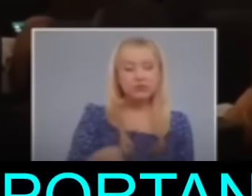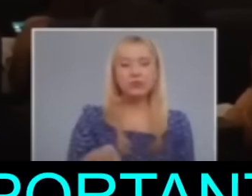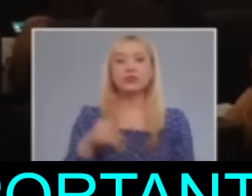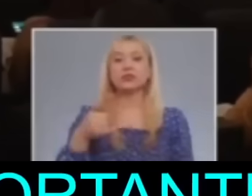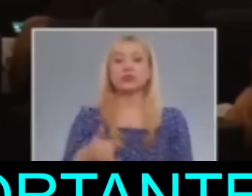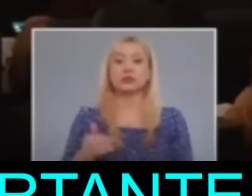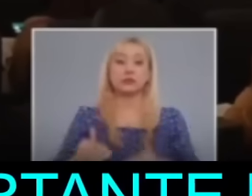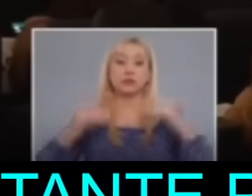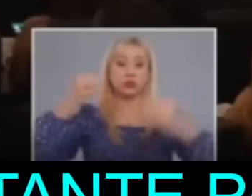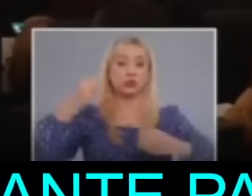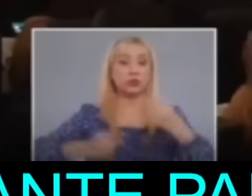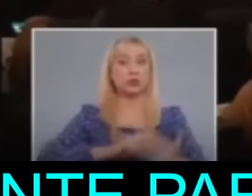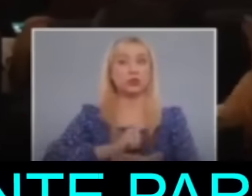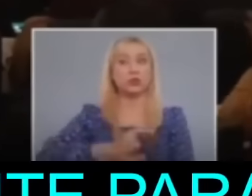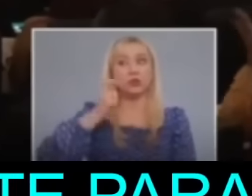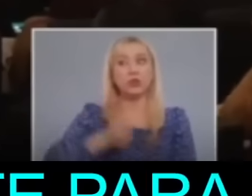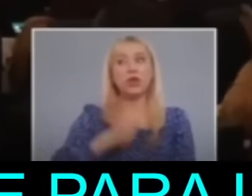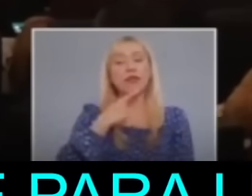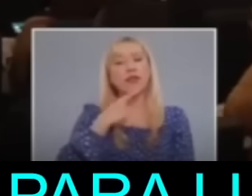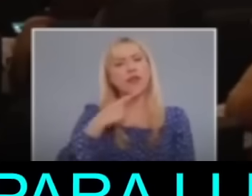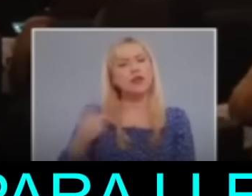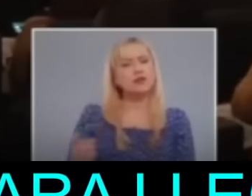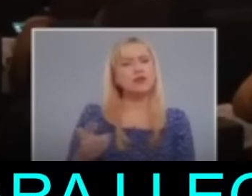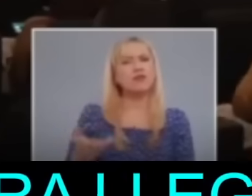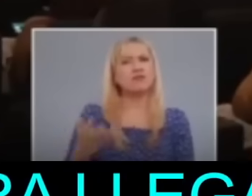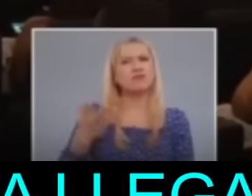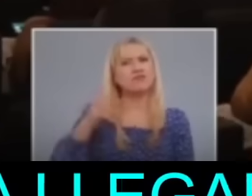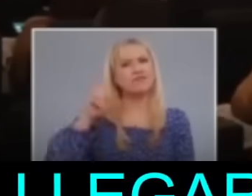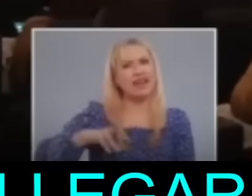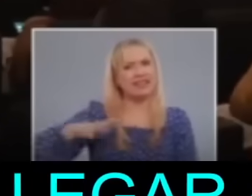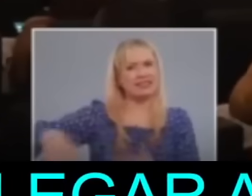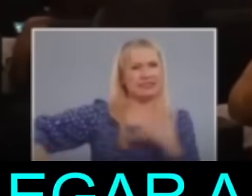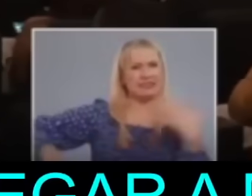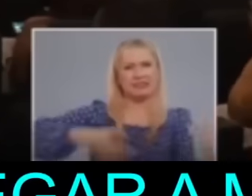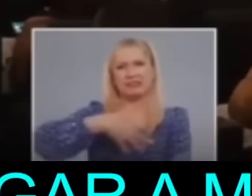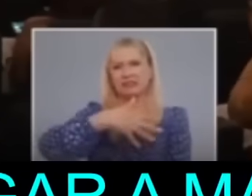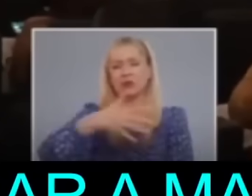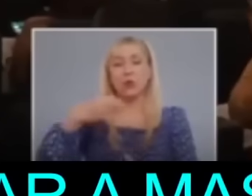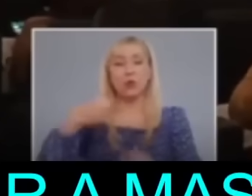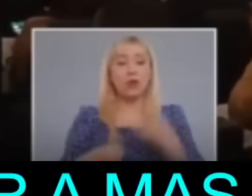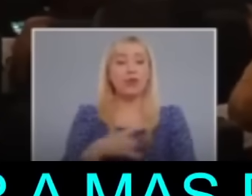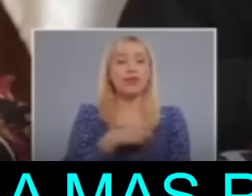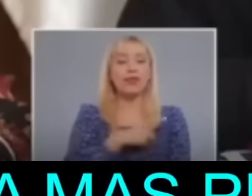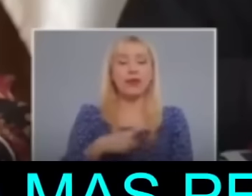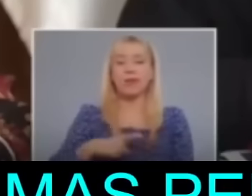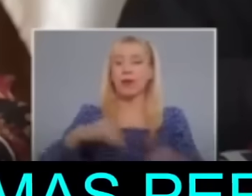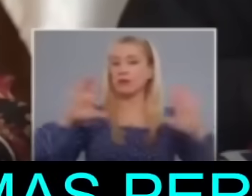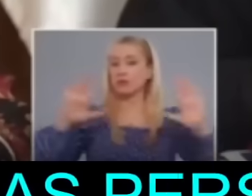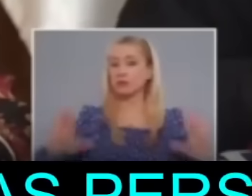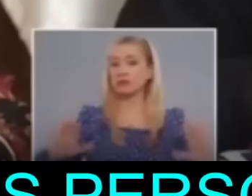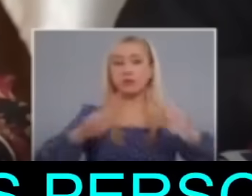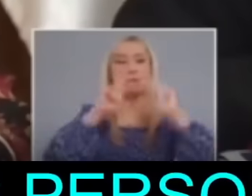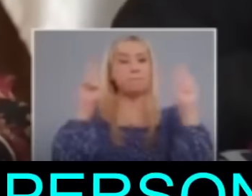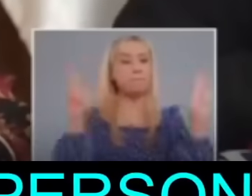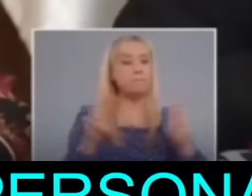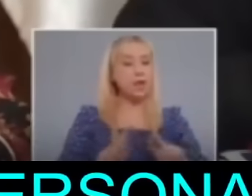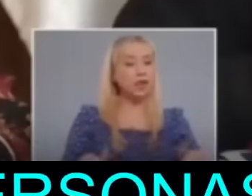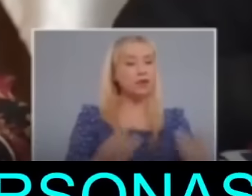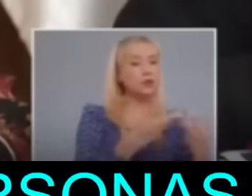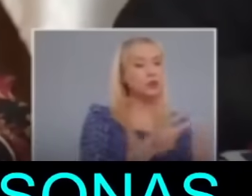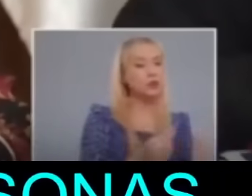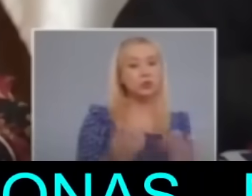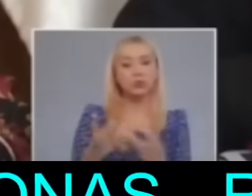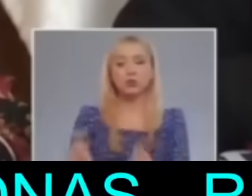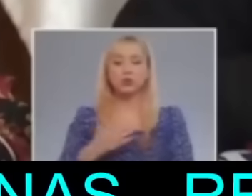convulsos su función está en construir paz y estabilidad democrática y social nos debemos sentir